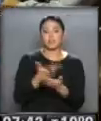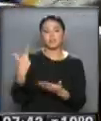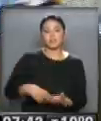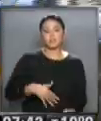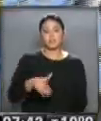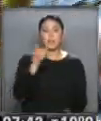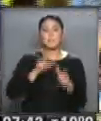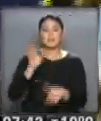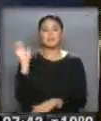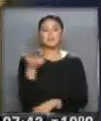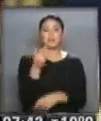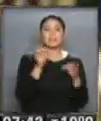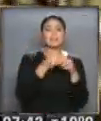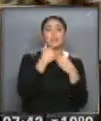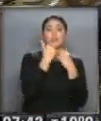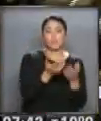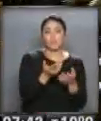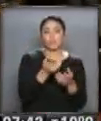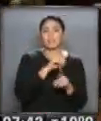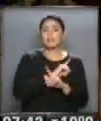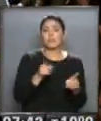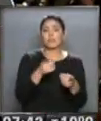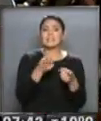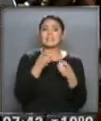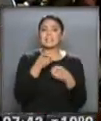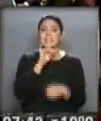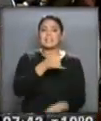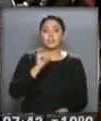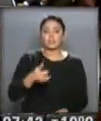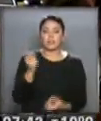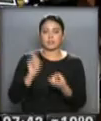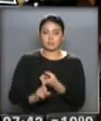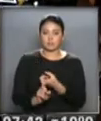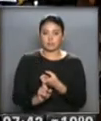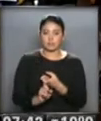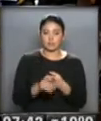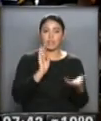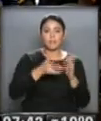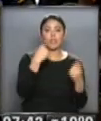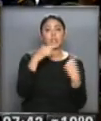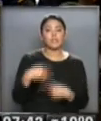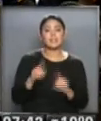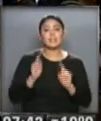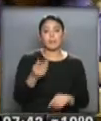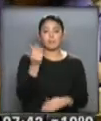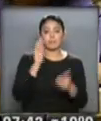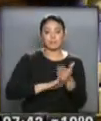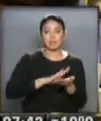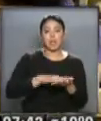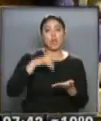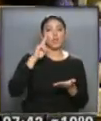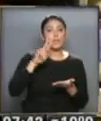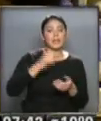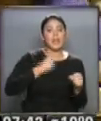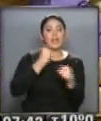todas las personas sin distinción de sexo ni necesidad de estar en pareja. Los tratamientos son variados, al igual que los costos, de 2.000